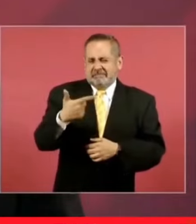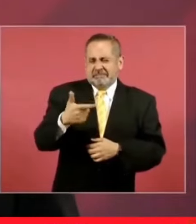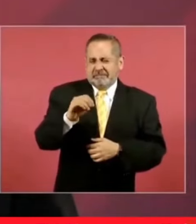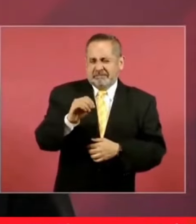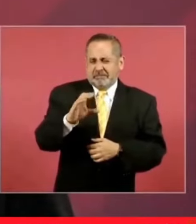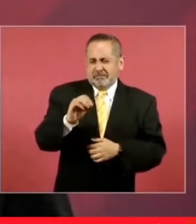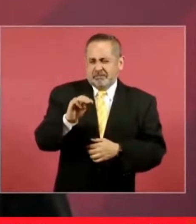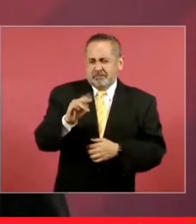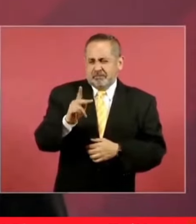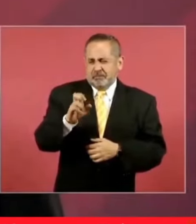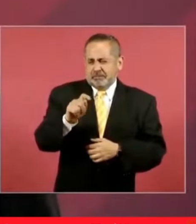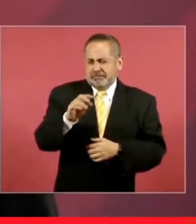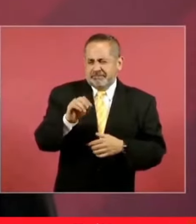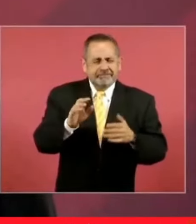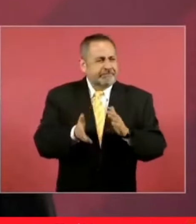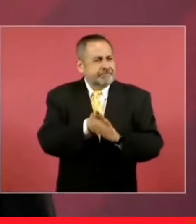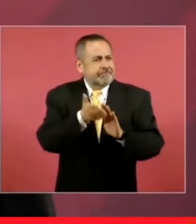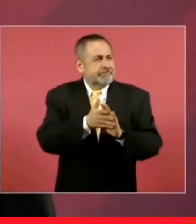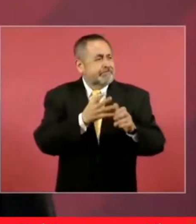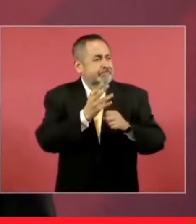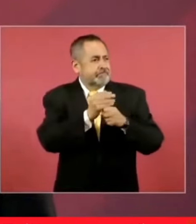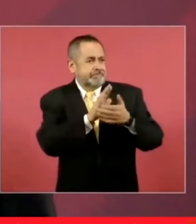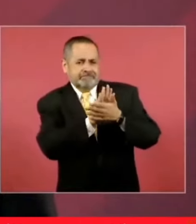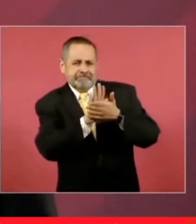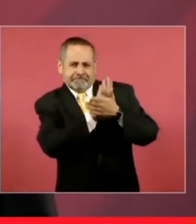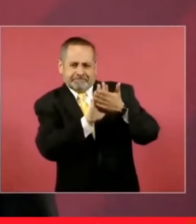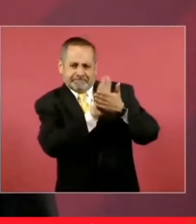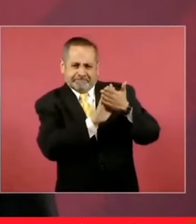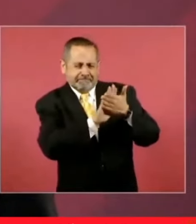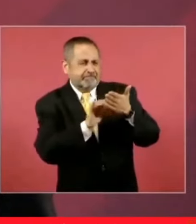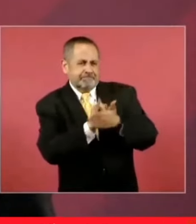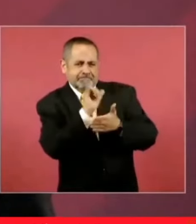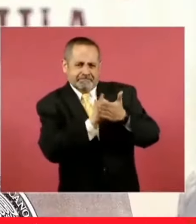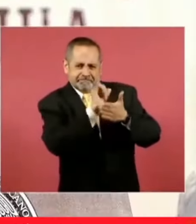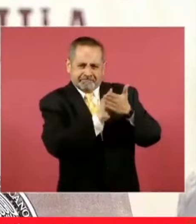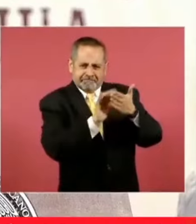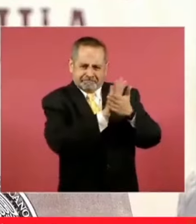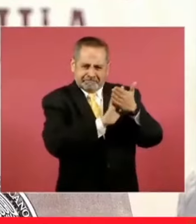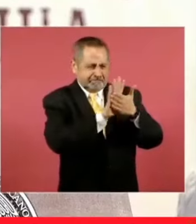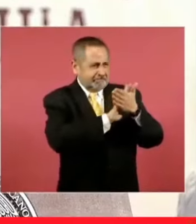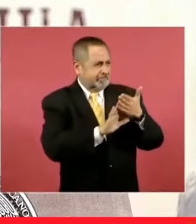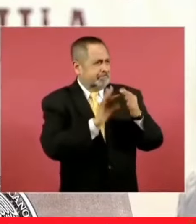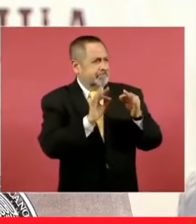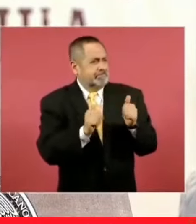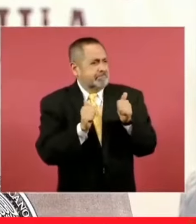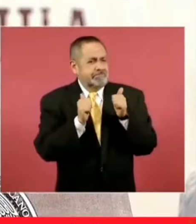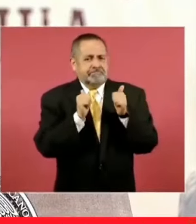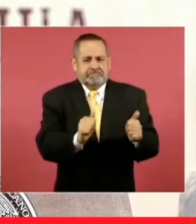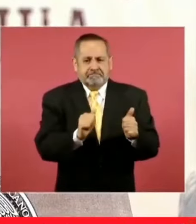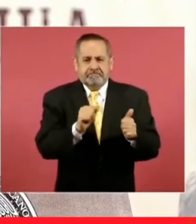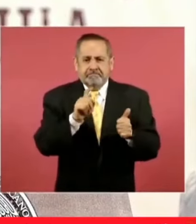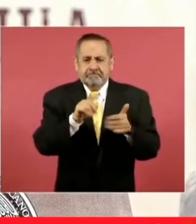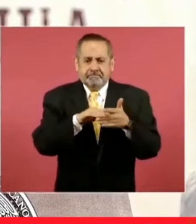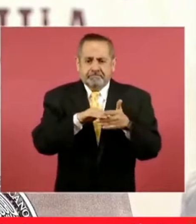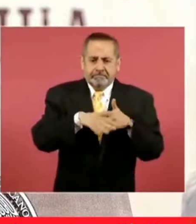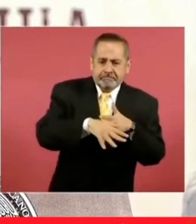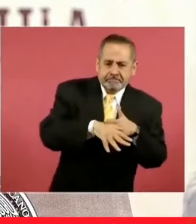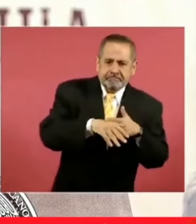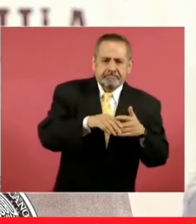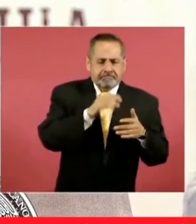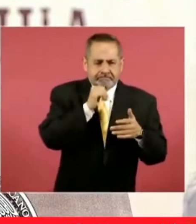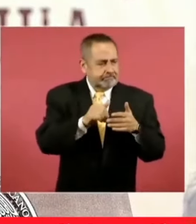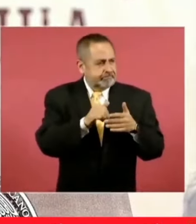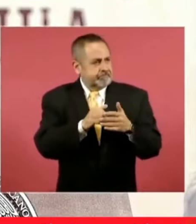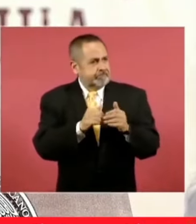impermeable que cumplió con esos mismos propósitos y por supuesto con un buen ahorro en tiempo y en